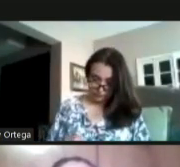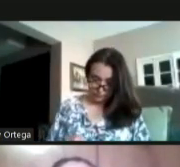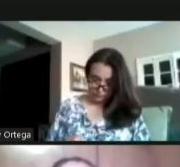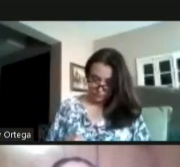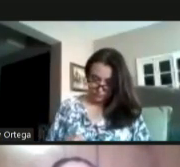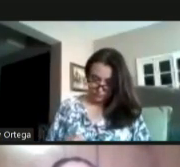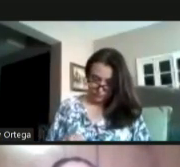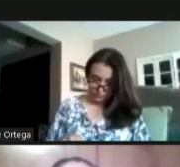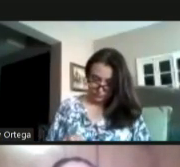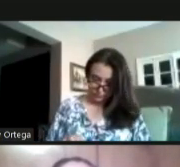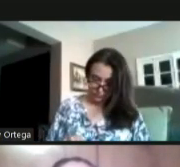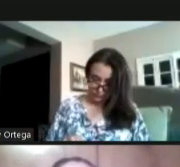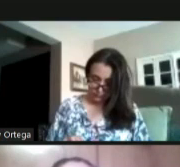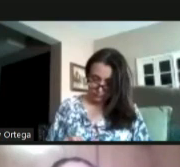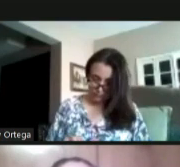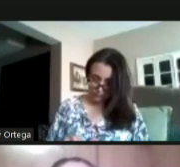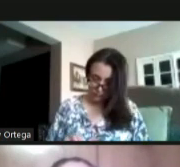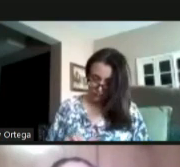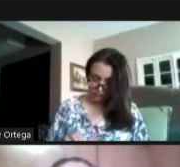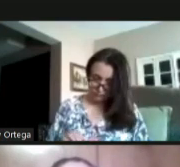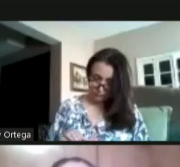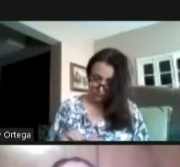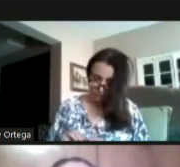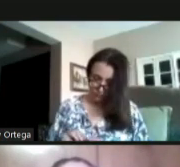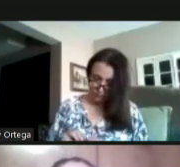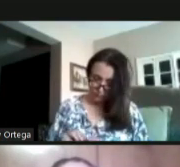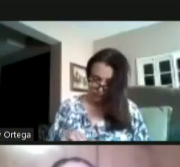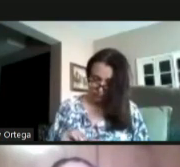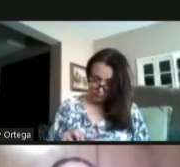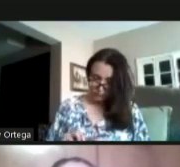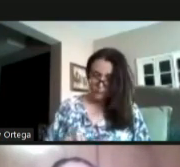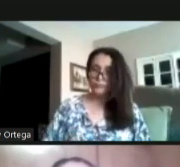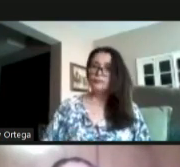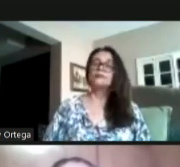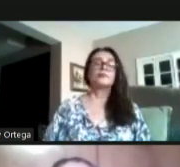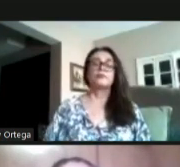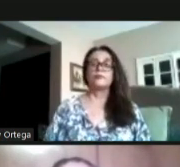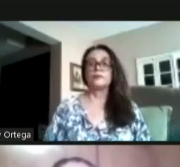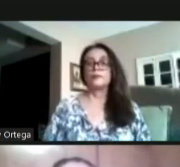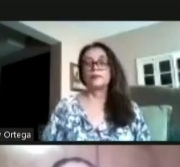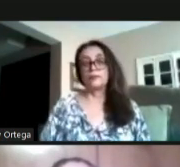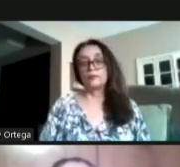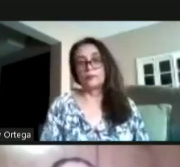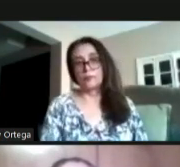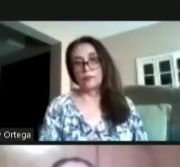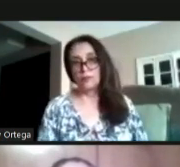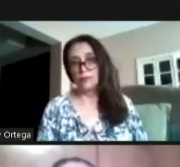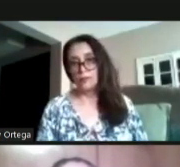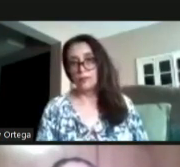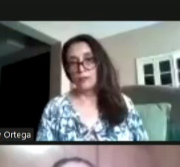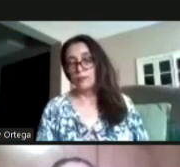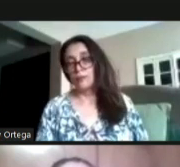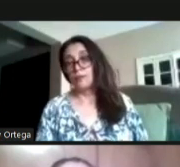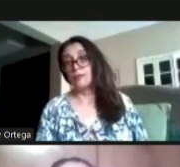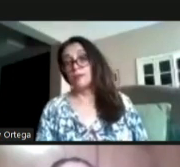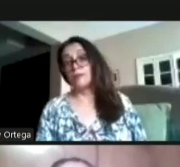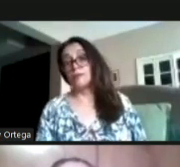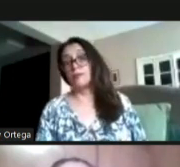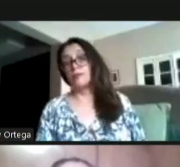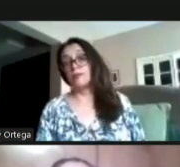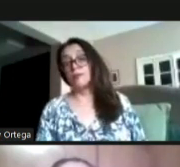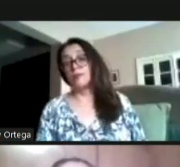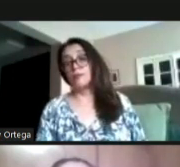doy lectura al proyecto de acuerdo propuesto, cuyos resolutivos dicen literalmente lo siguiente. Primero, se autoriza